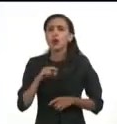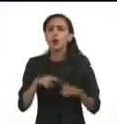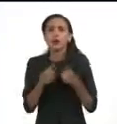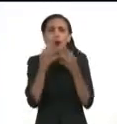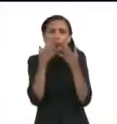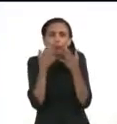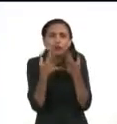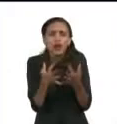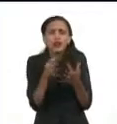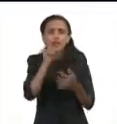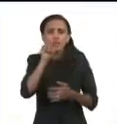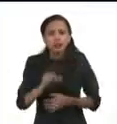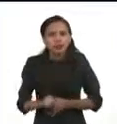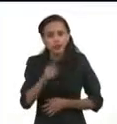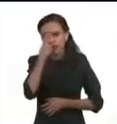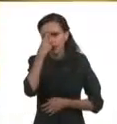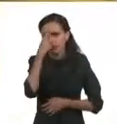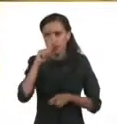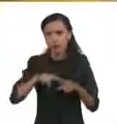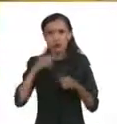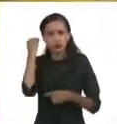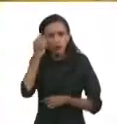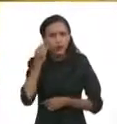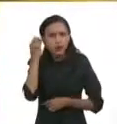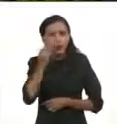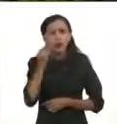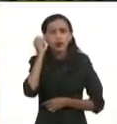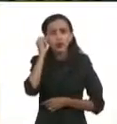por la esencia mismo, sus pensamientos, sus ideas.